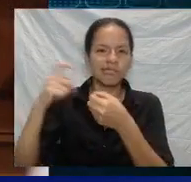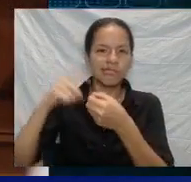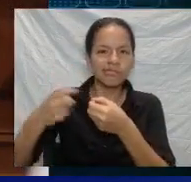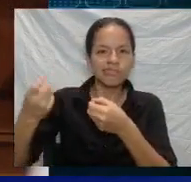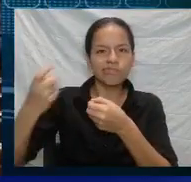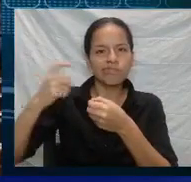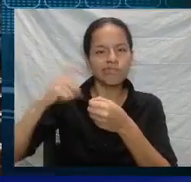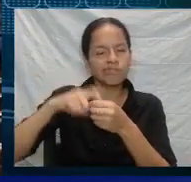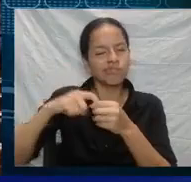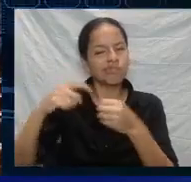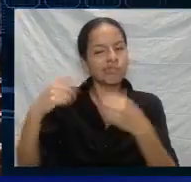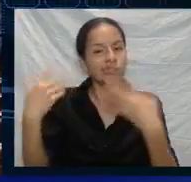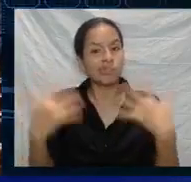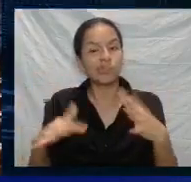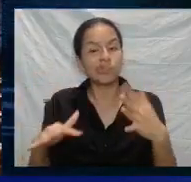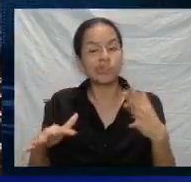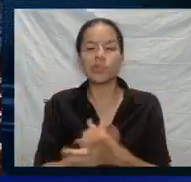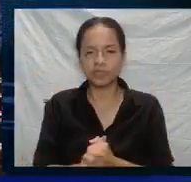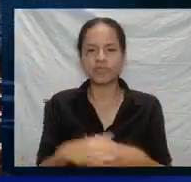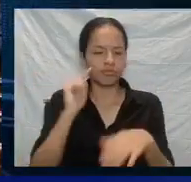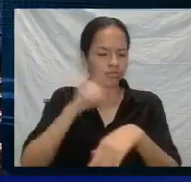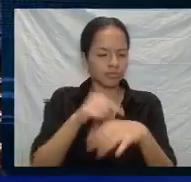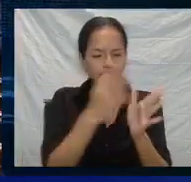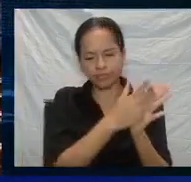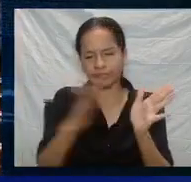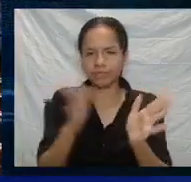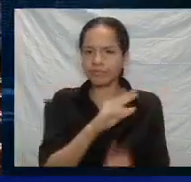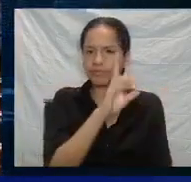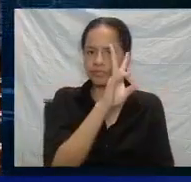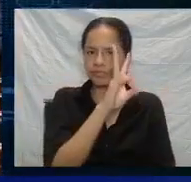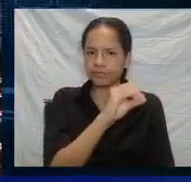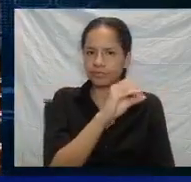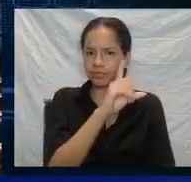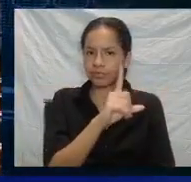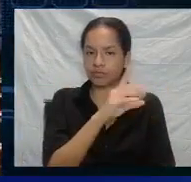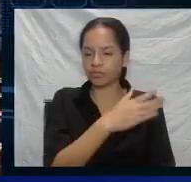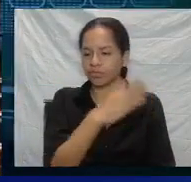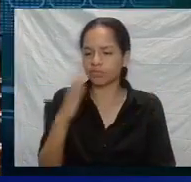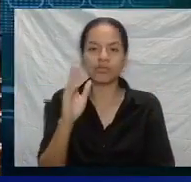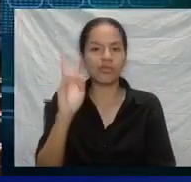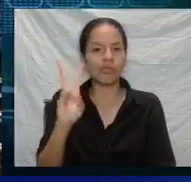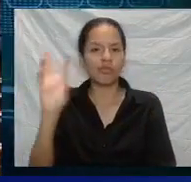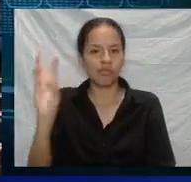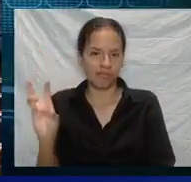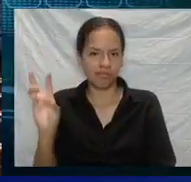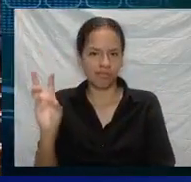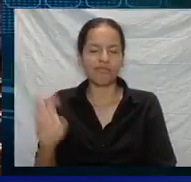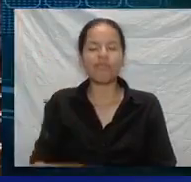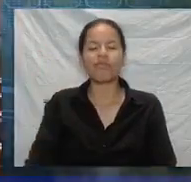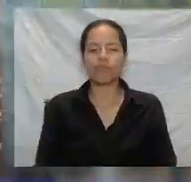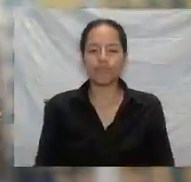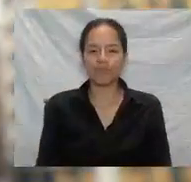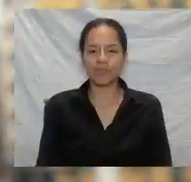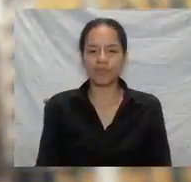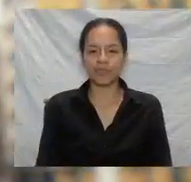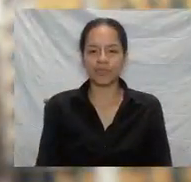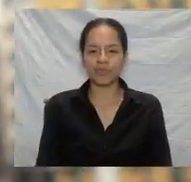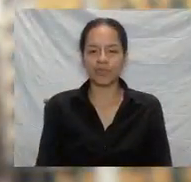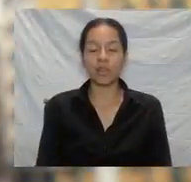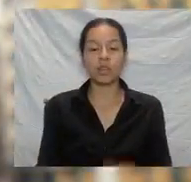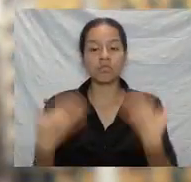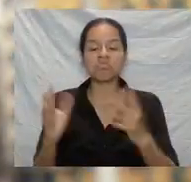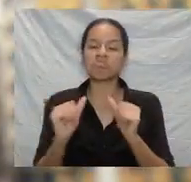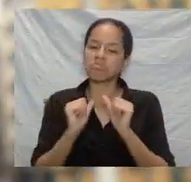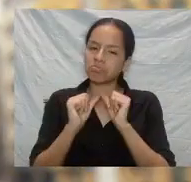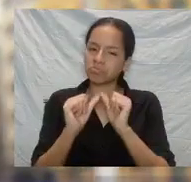del periodo 2021 2026 esperamos entonces que continúen haciendo los